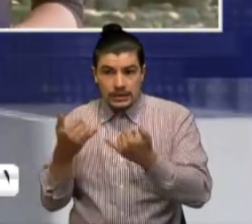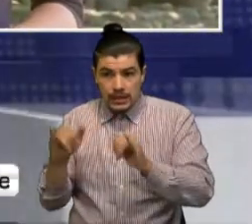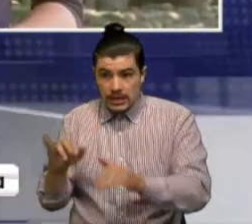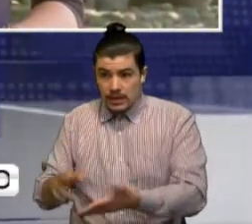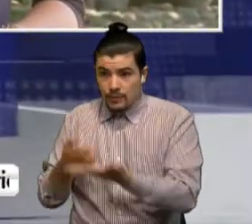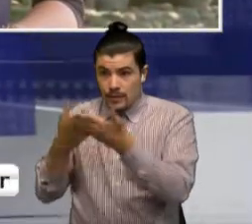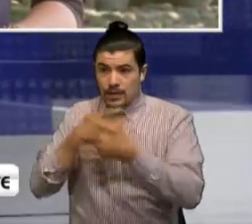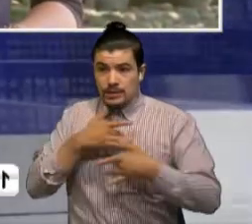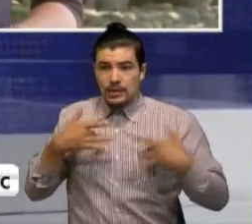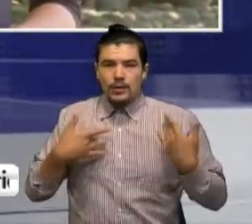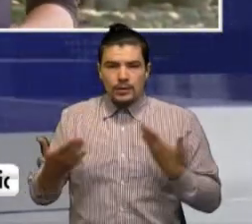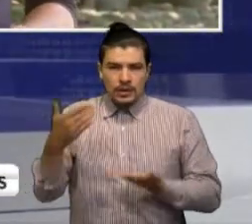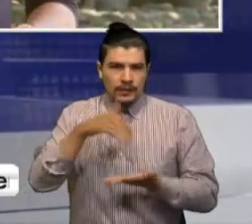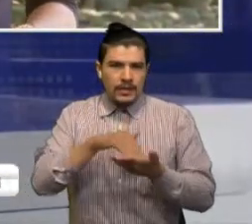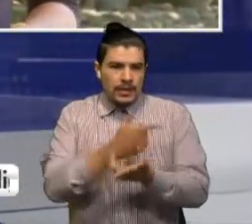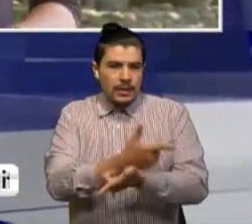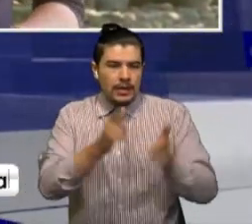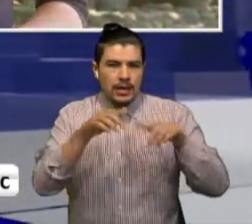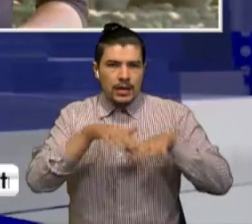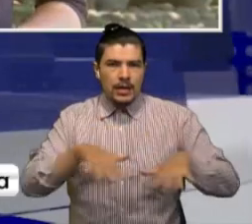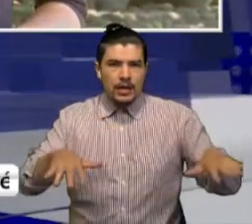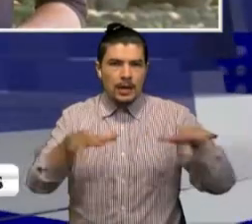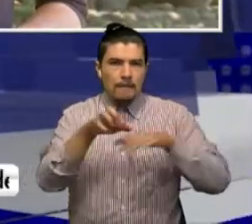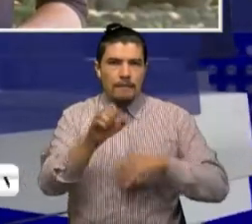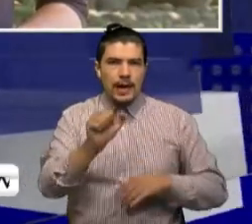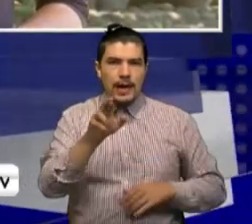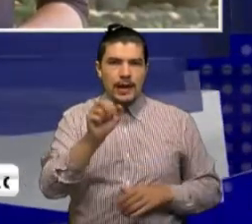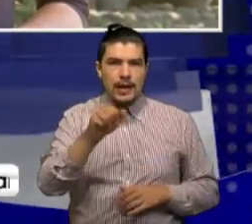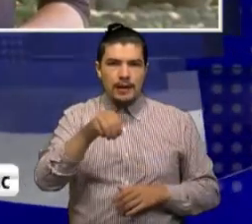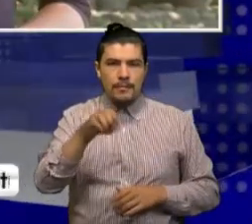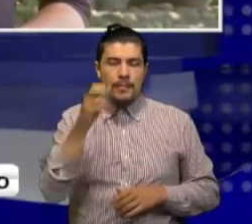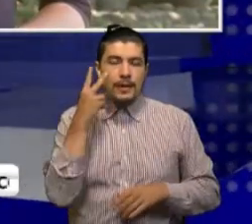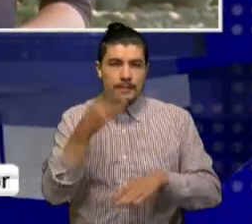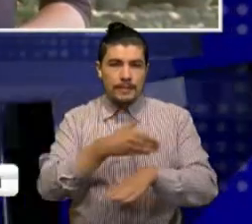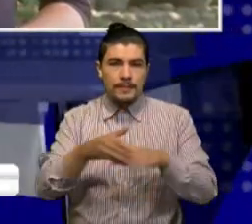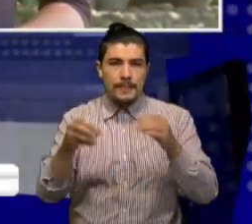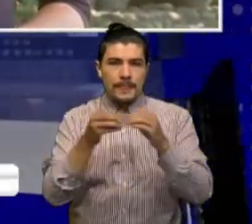liberados en el páramo. Es toda la información que les tengo. Sigan ustedes con más noticias en estudio. Feliz tarde.